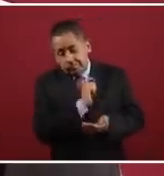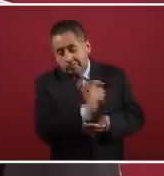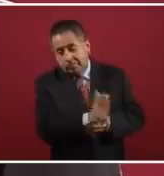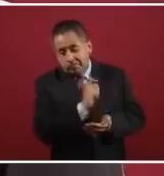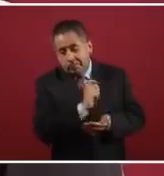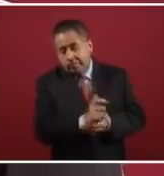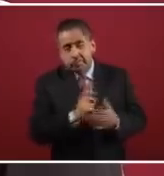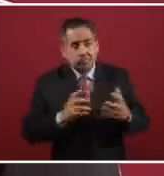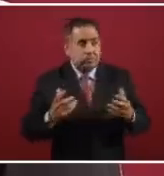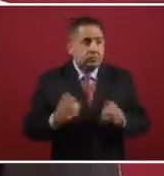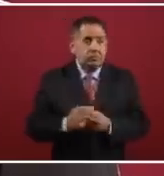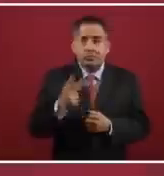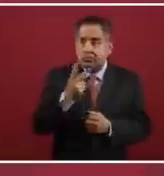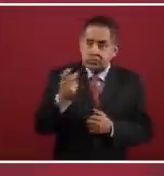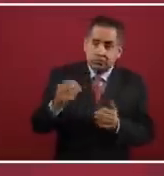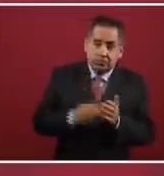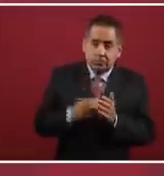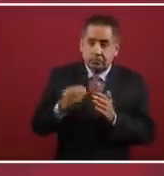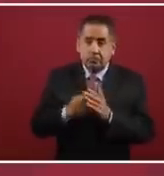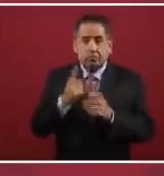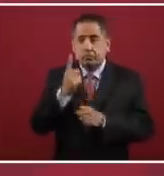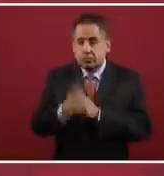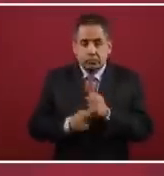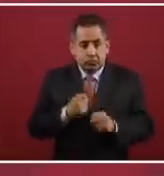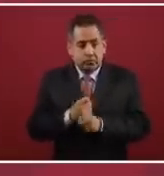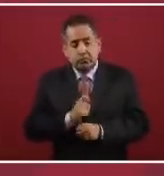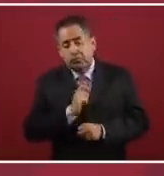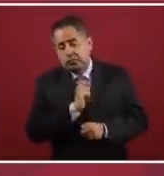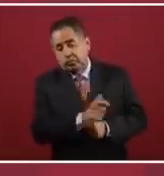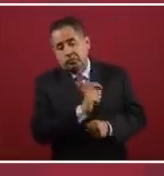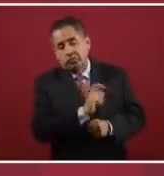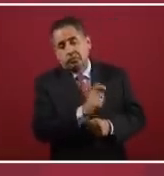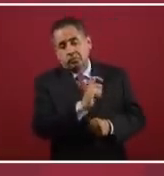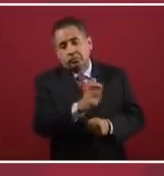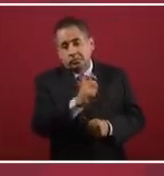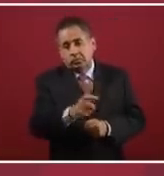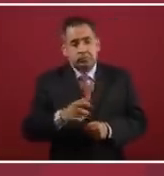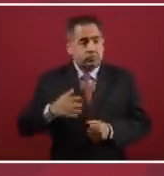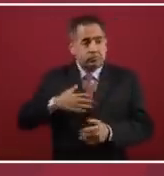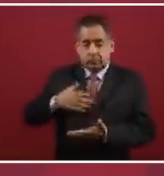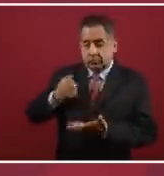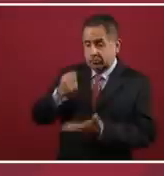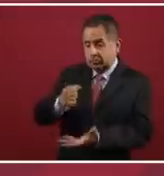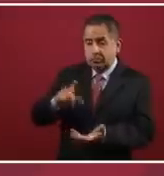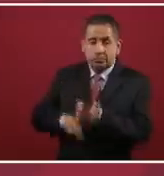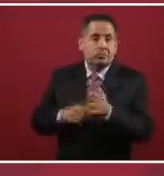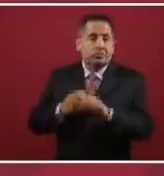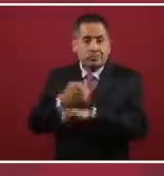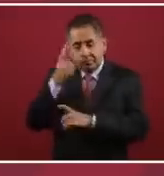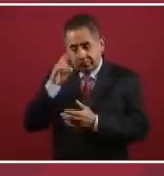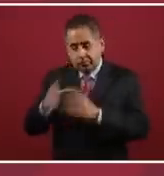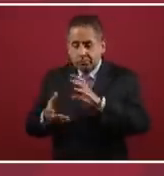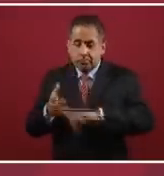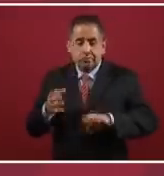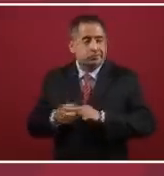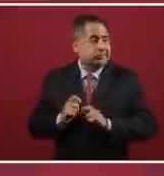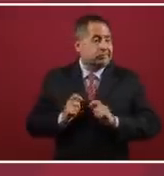como 200 millones de pesos anuales del presupuesto del Estado de México,